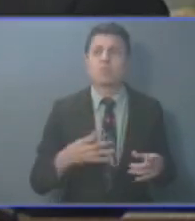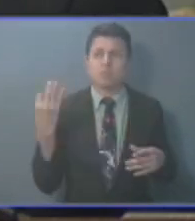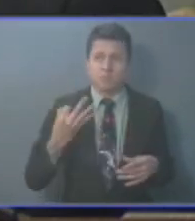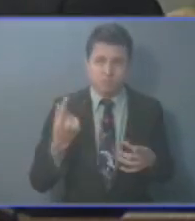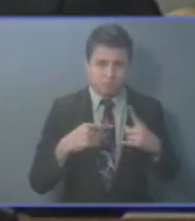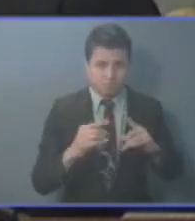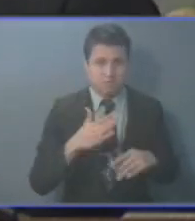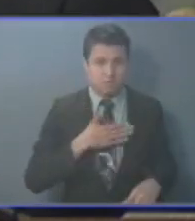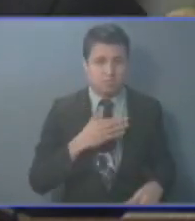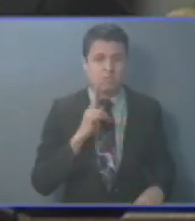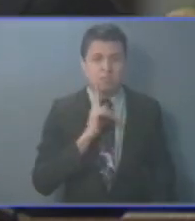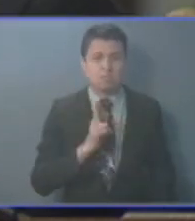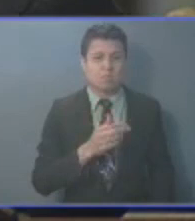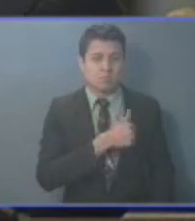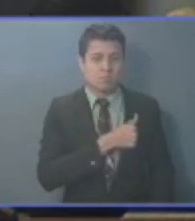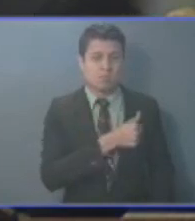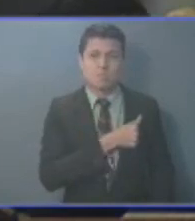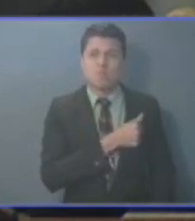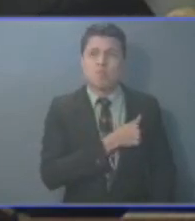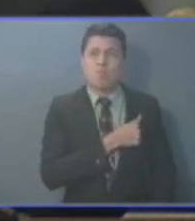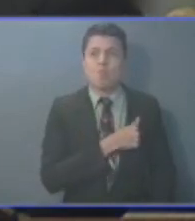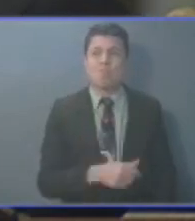seguirá teniendo sus responsabilidades,